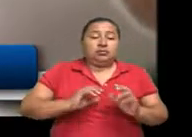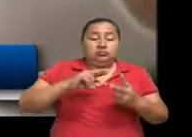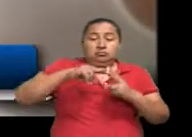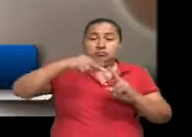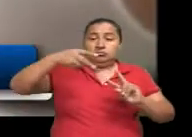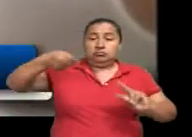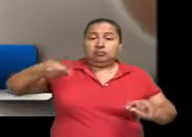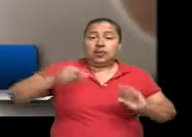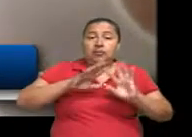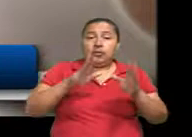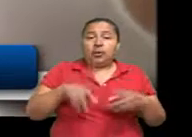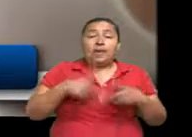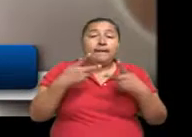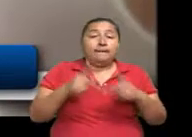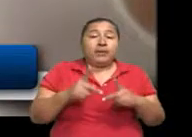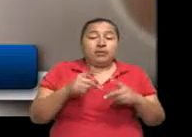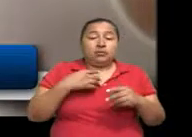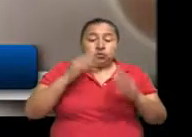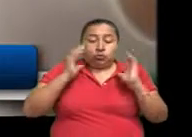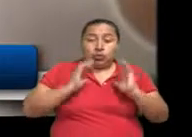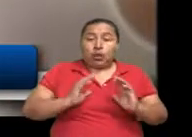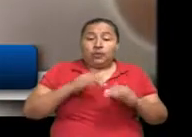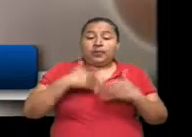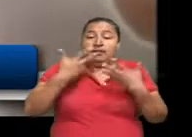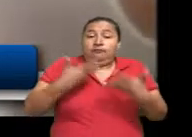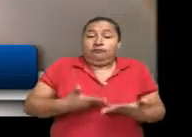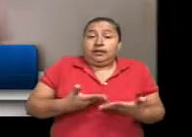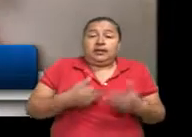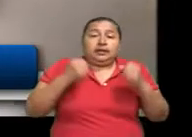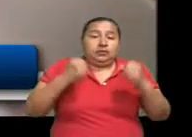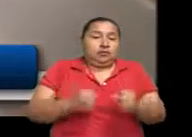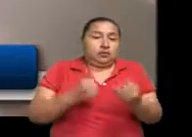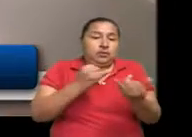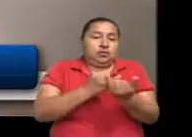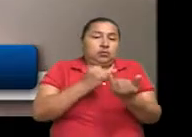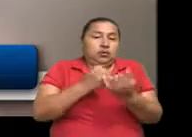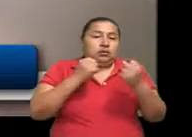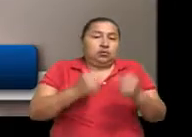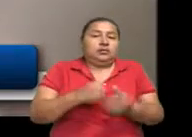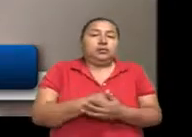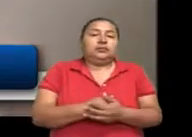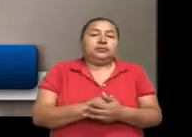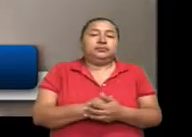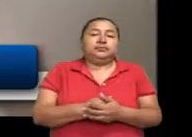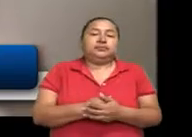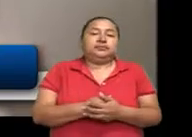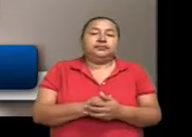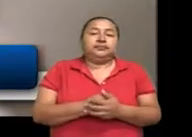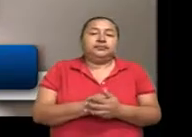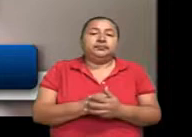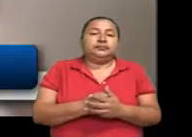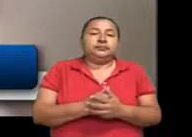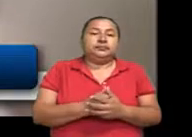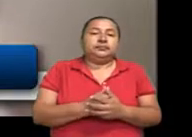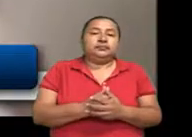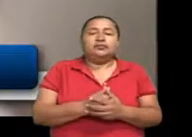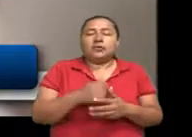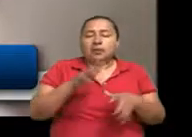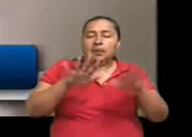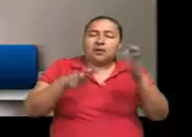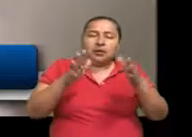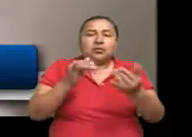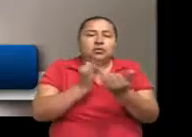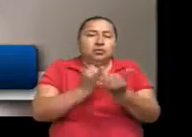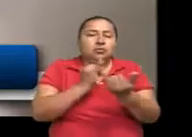genéticamente, pero fenotípicamente, o sea, físicamente tenía cosas pena de varones. Sí. Ya, así parecidos son